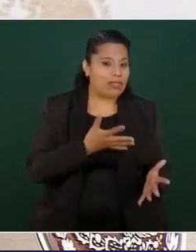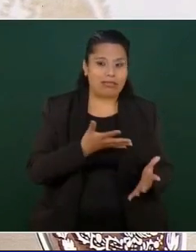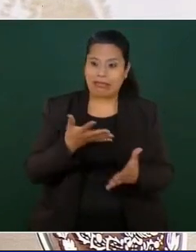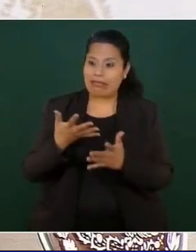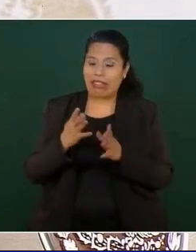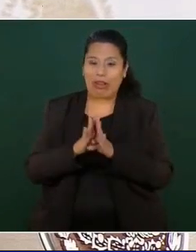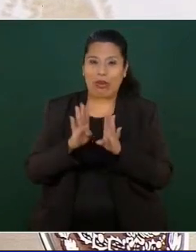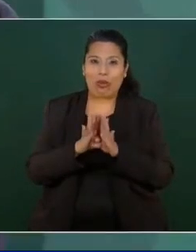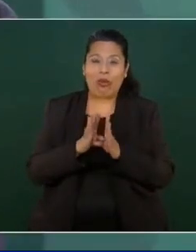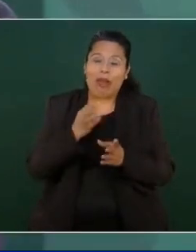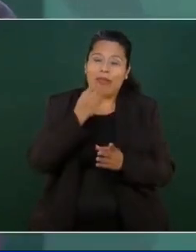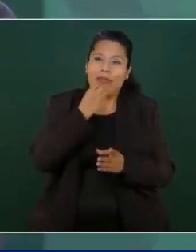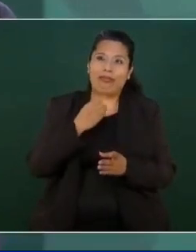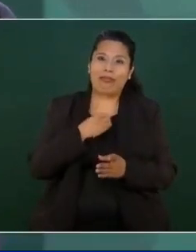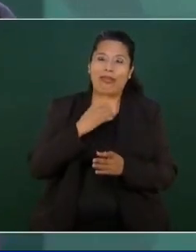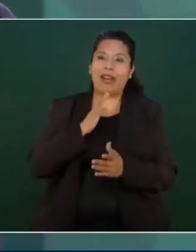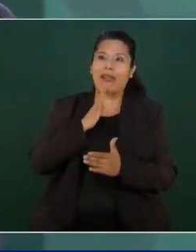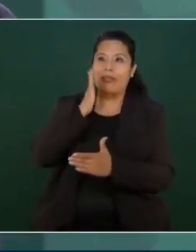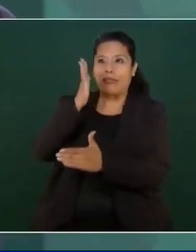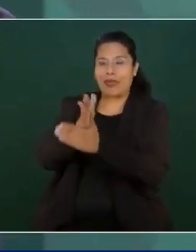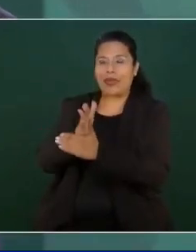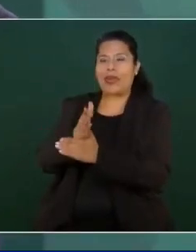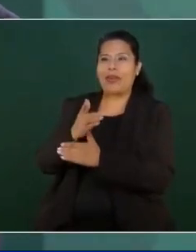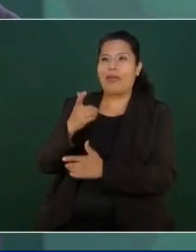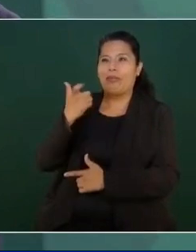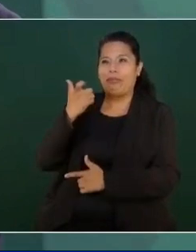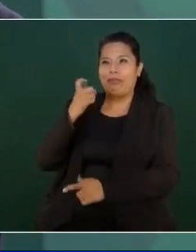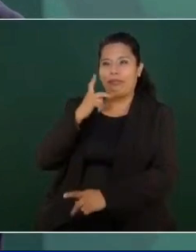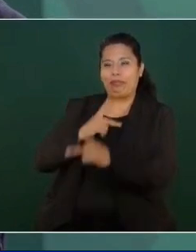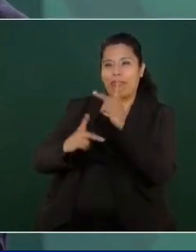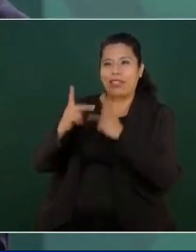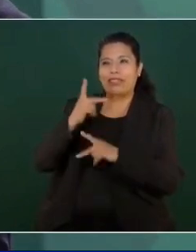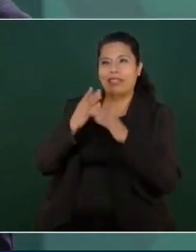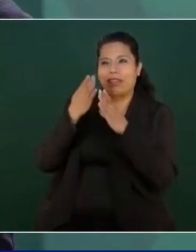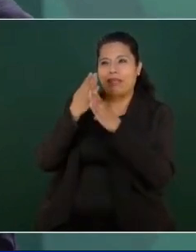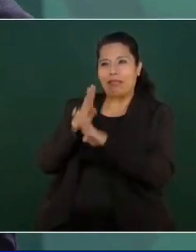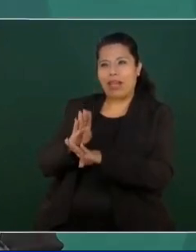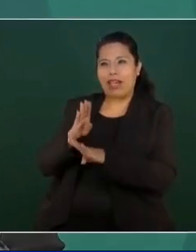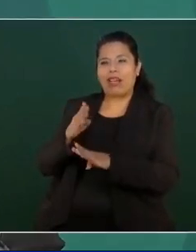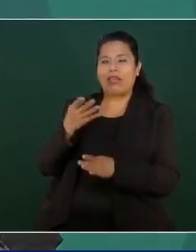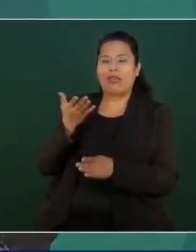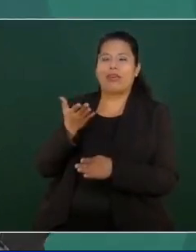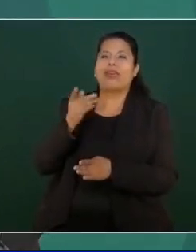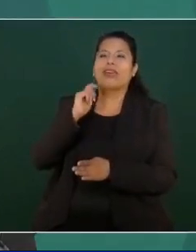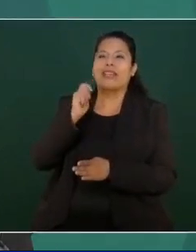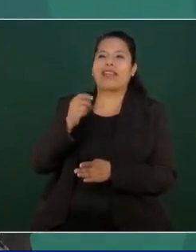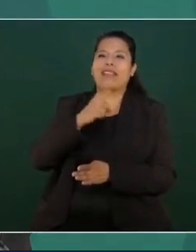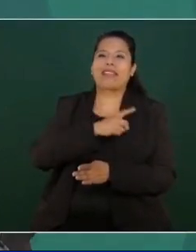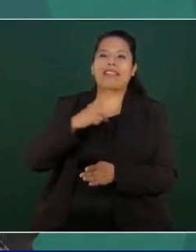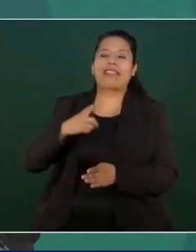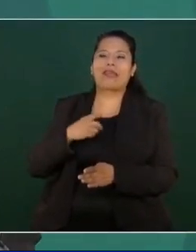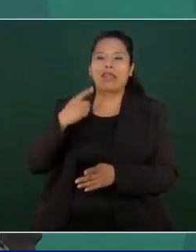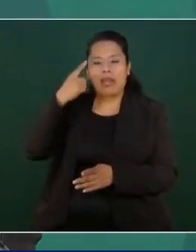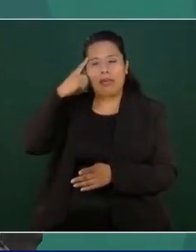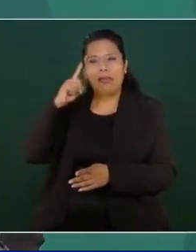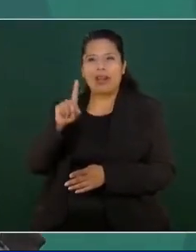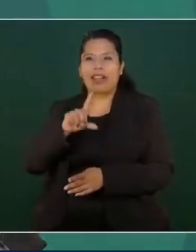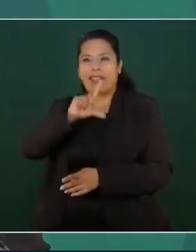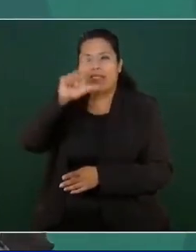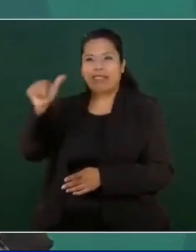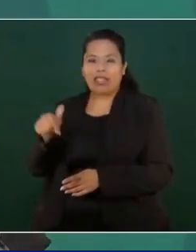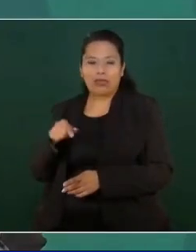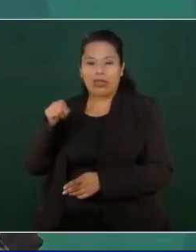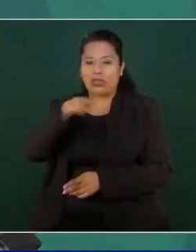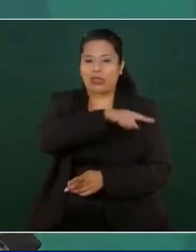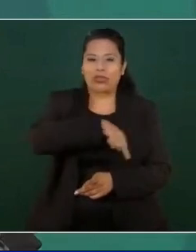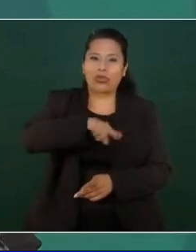privadas de banqueros y de grandes empresarios vinculados al poder en deuda pública, en deuda de